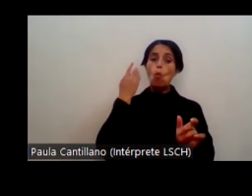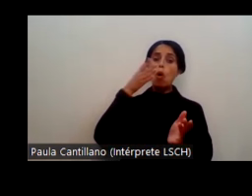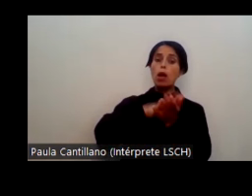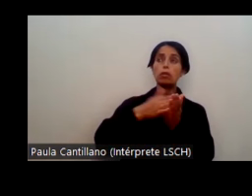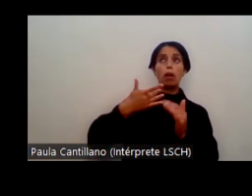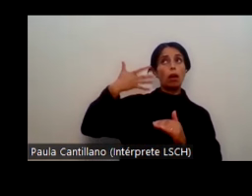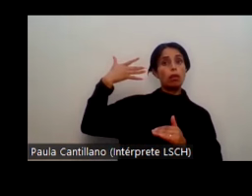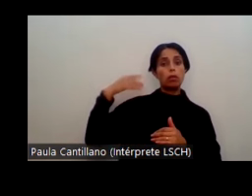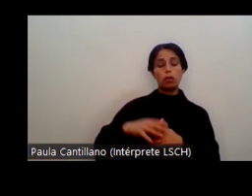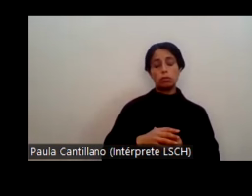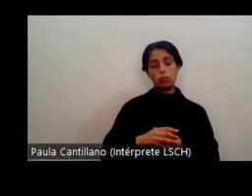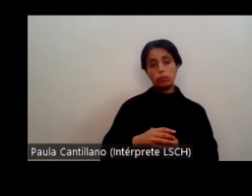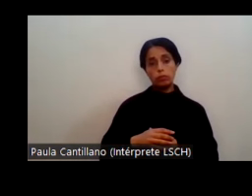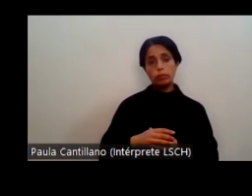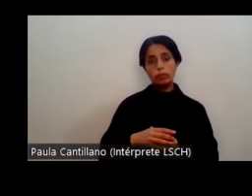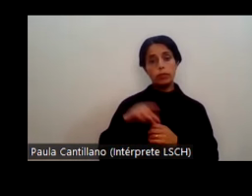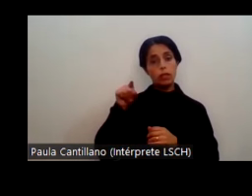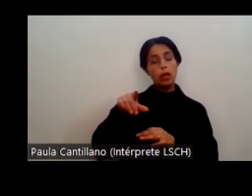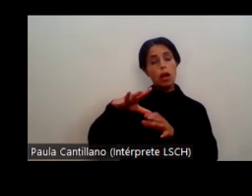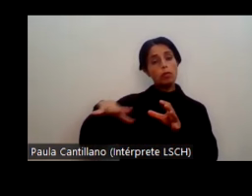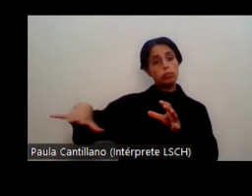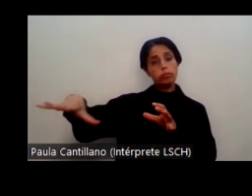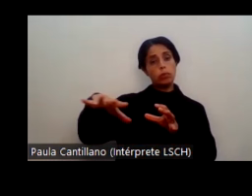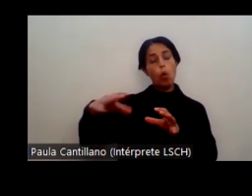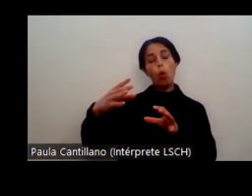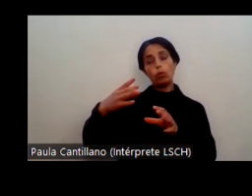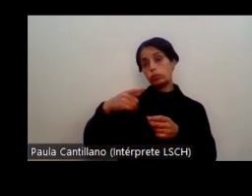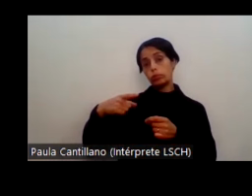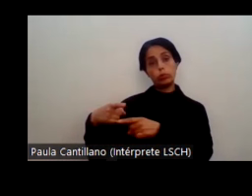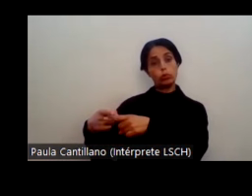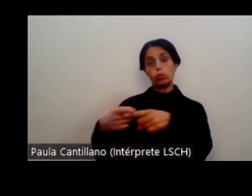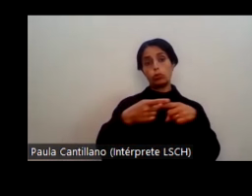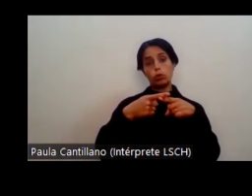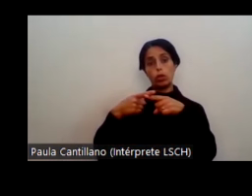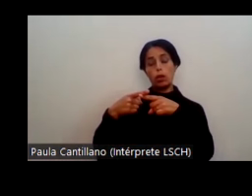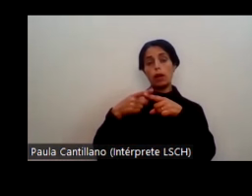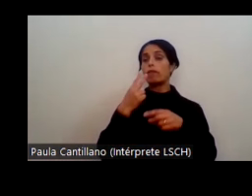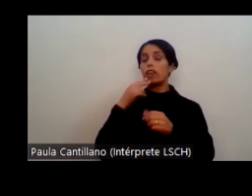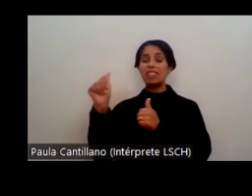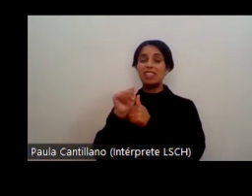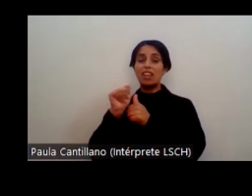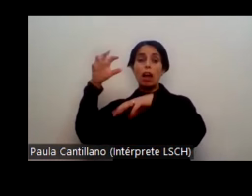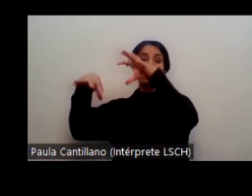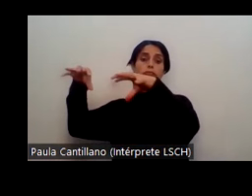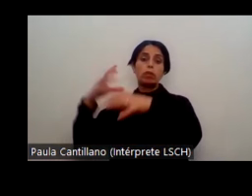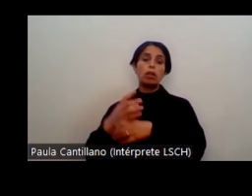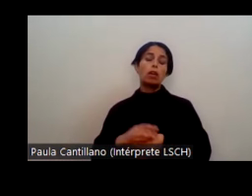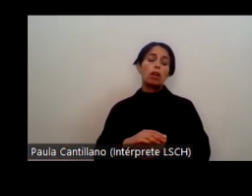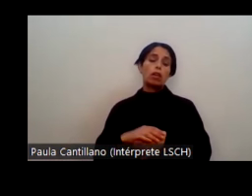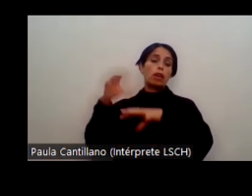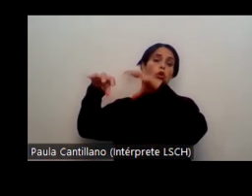muertos de esas comunidades, de esas sociedades, de las sociedades andinas en general,